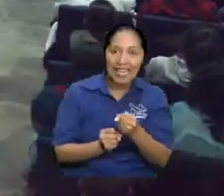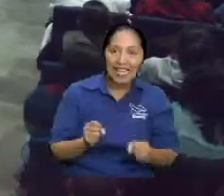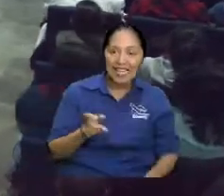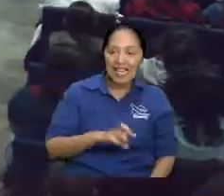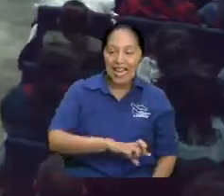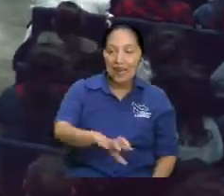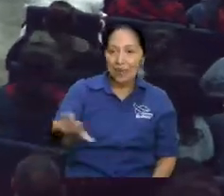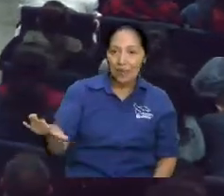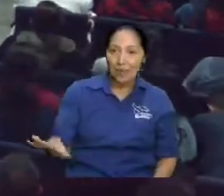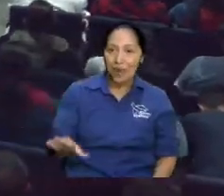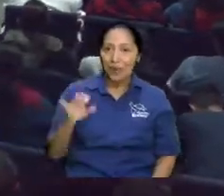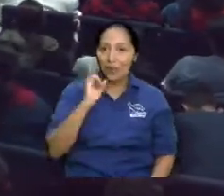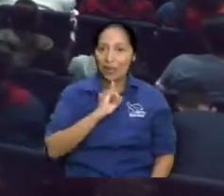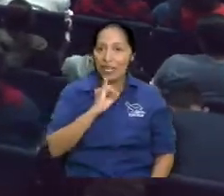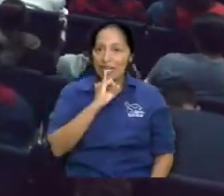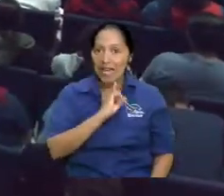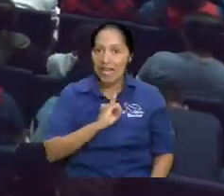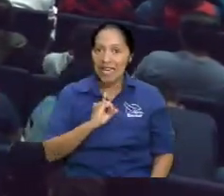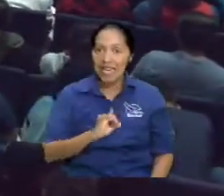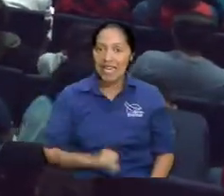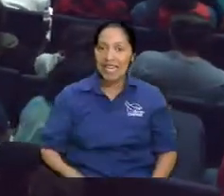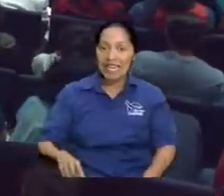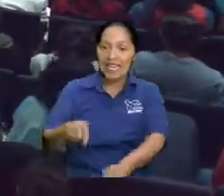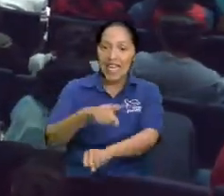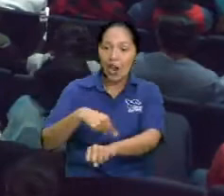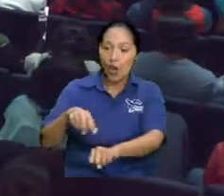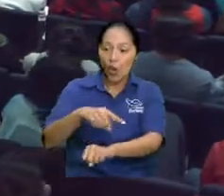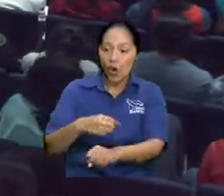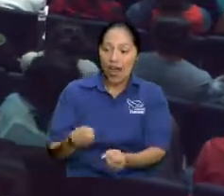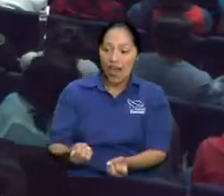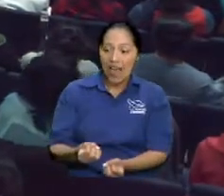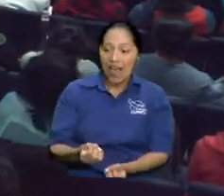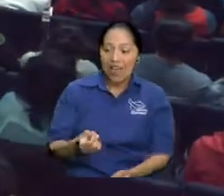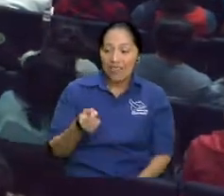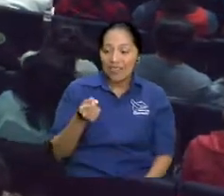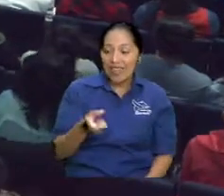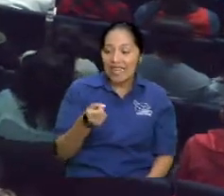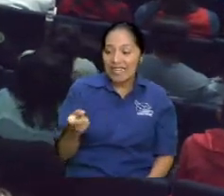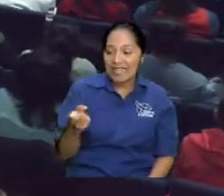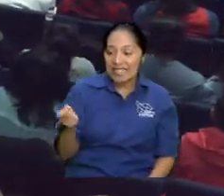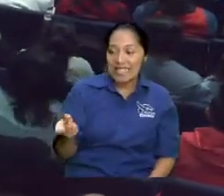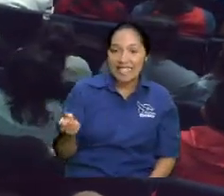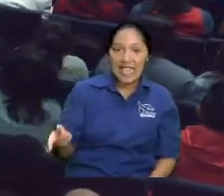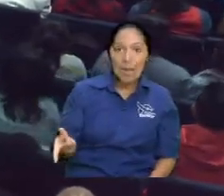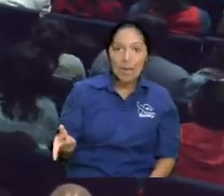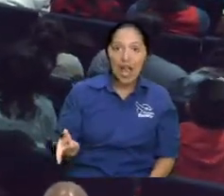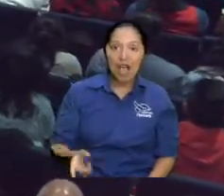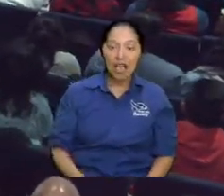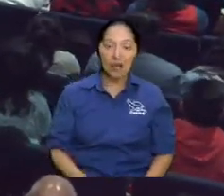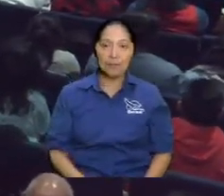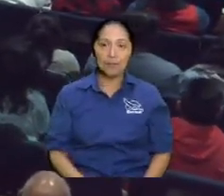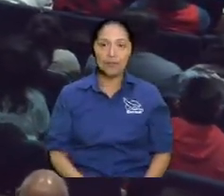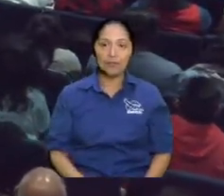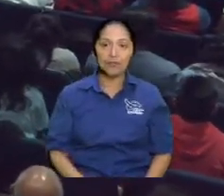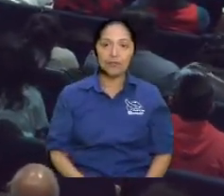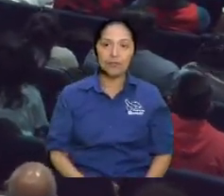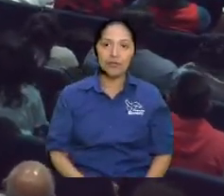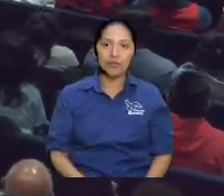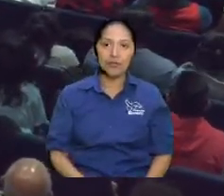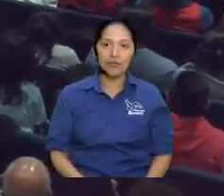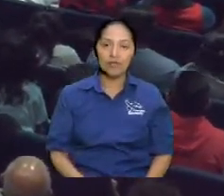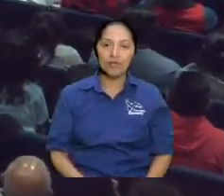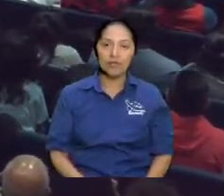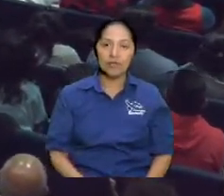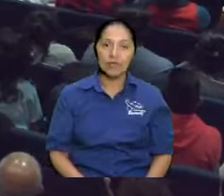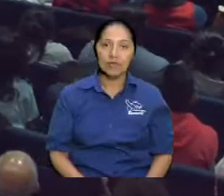de la siembra. Y entonces no los dejaban sembrar. Y lo que ya habían logrado cosechar de la anterior cosecha año, entonces